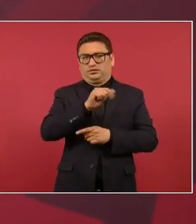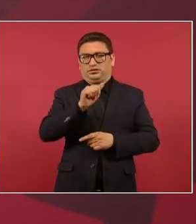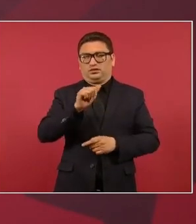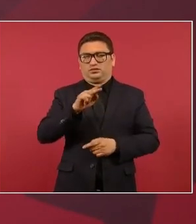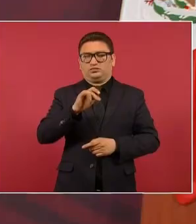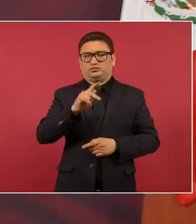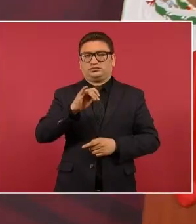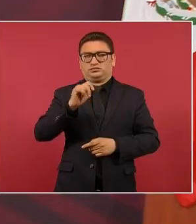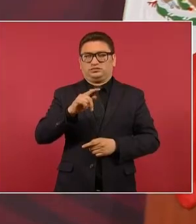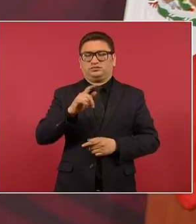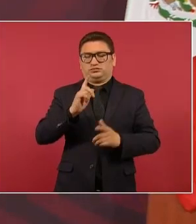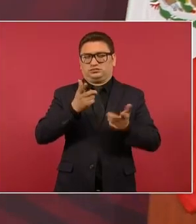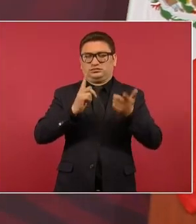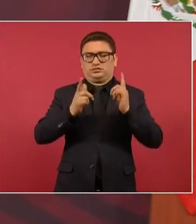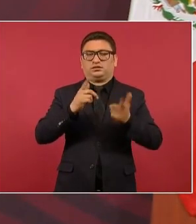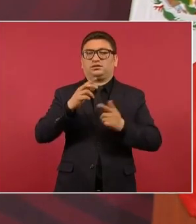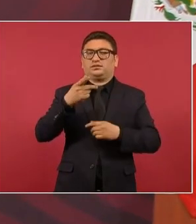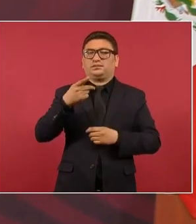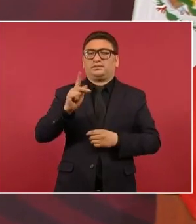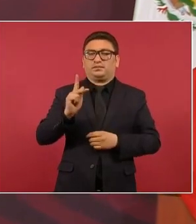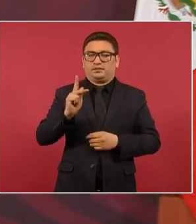Bueno, pero